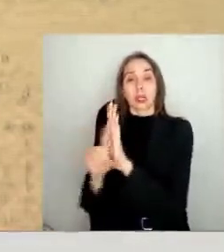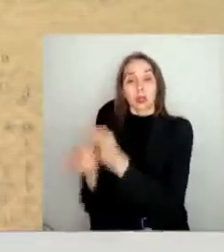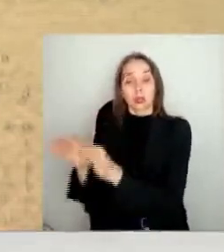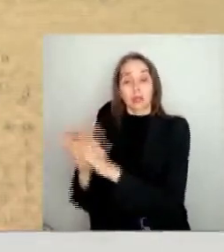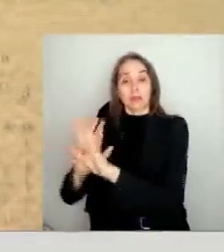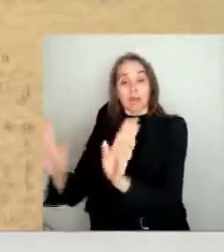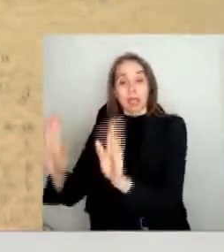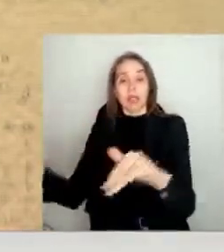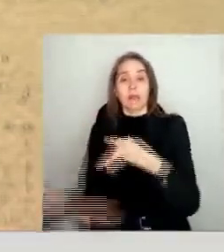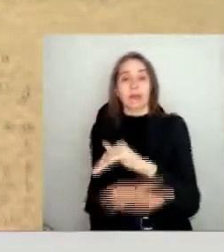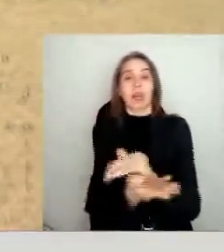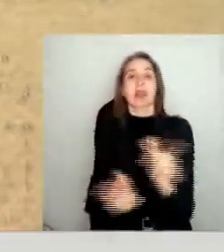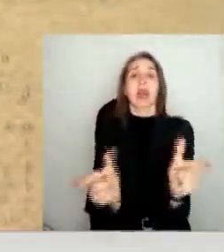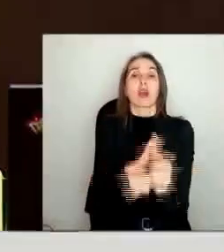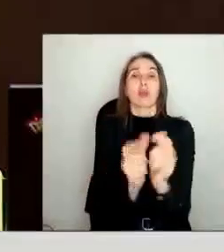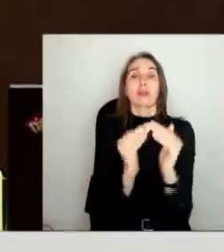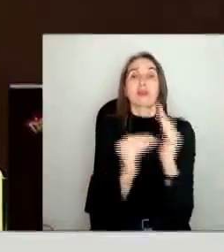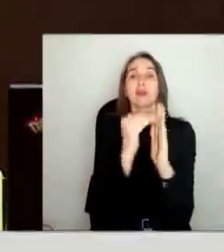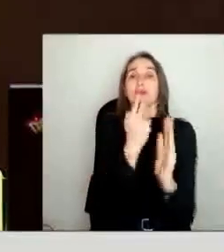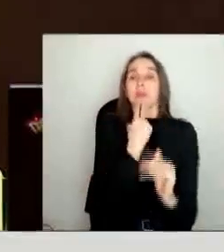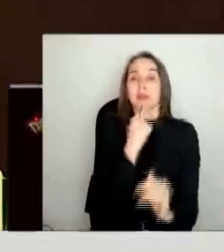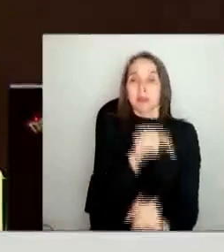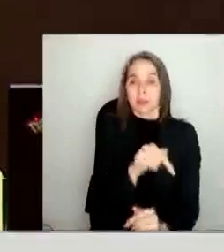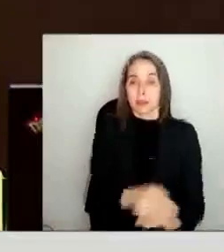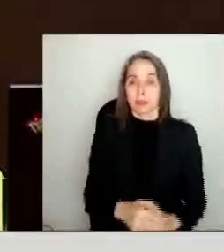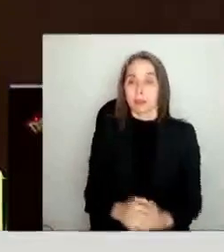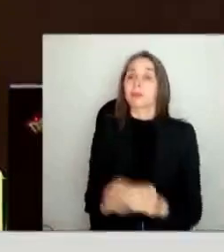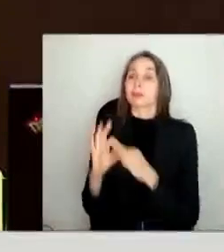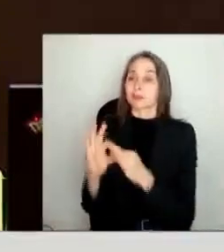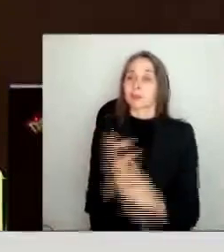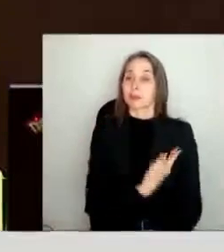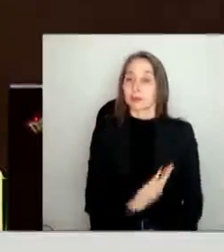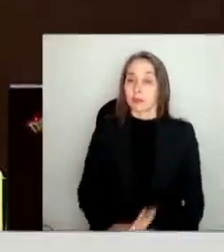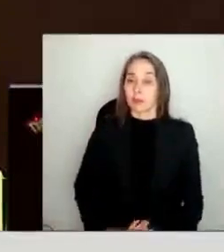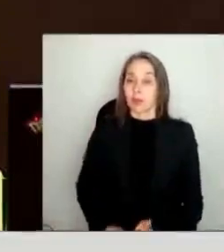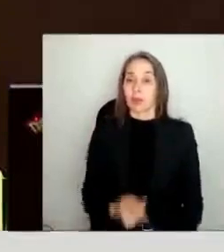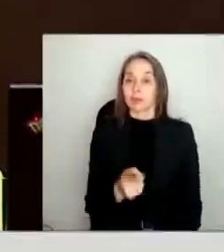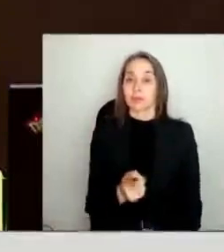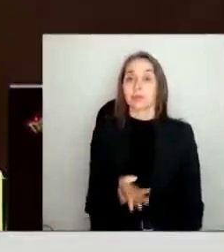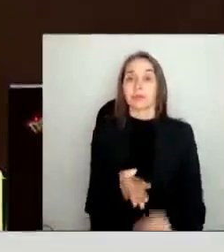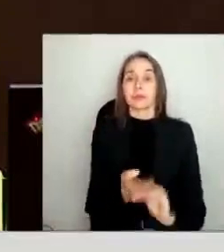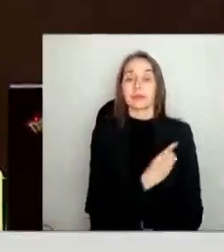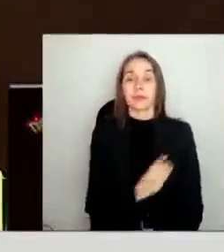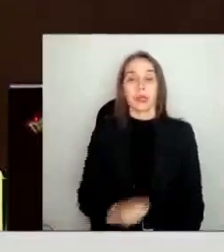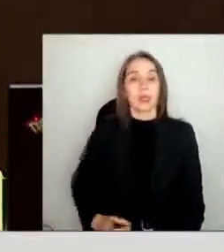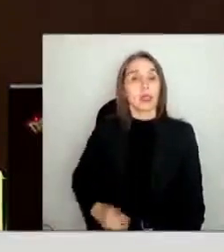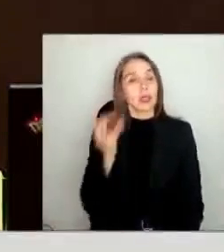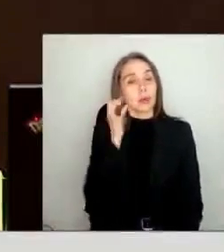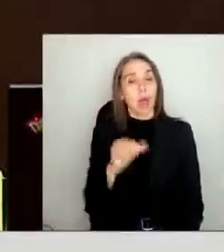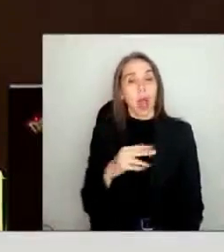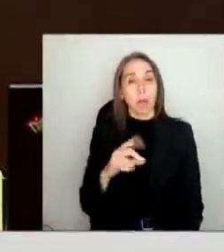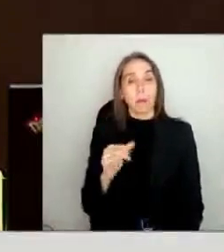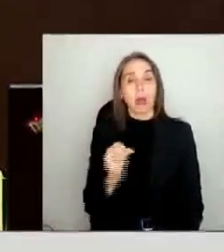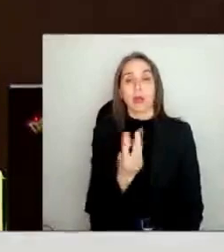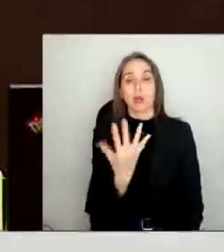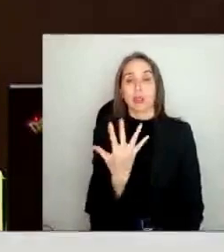de vivienda Gracias presidente Gracias diputada a solicitud de la diputada Jana Hum Entonces el punto 5 de la